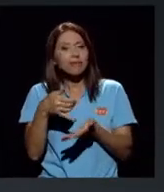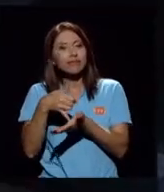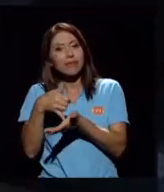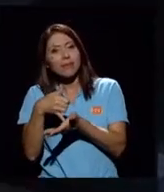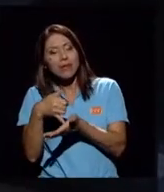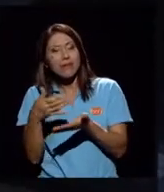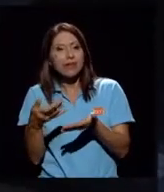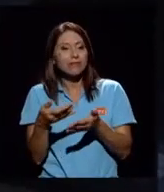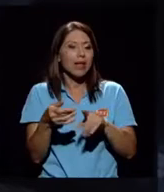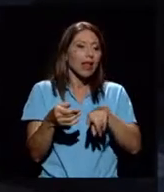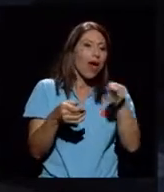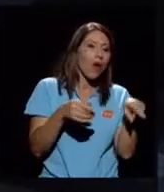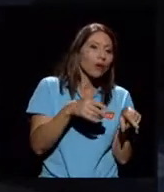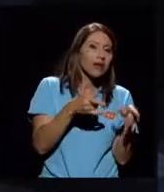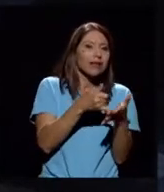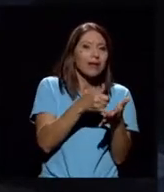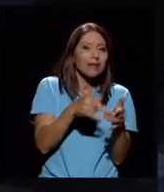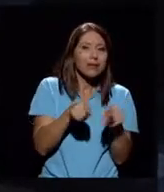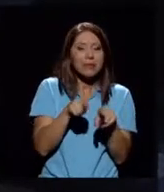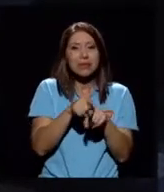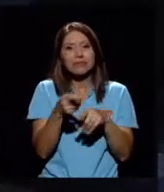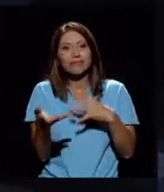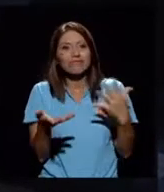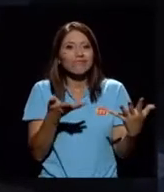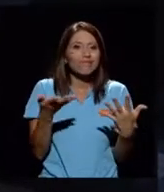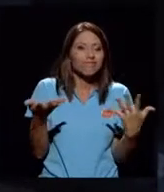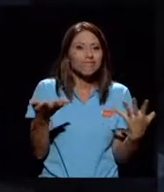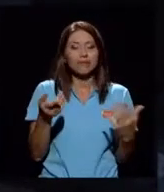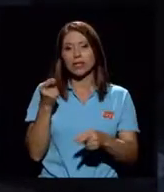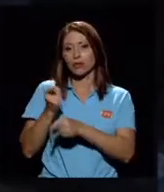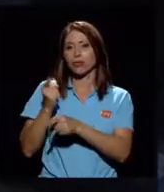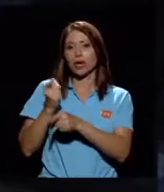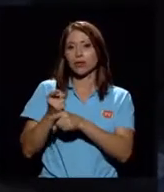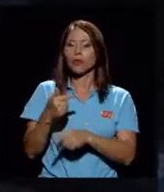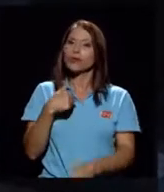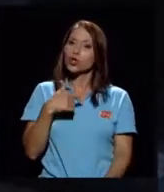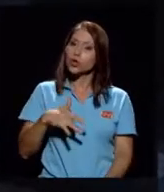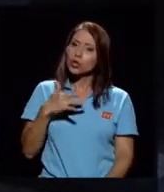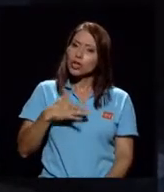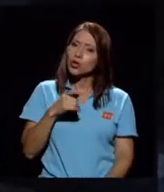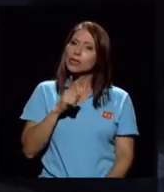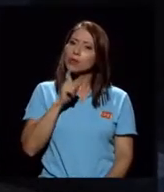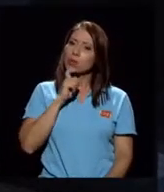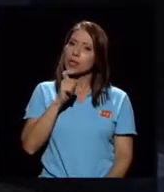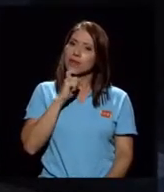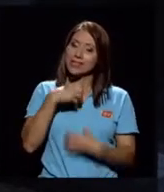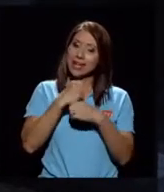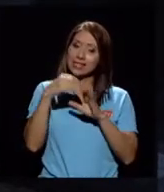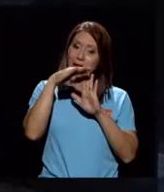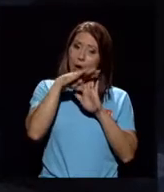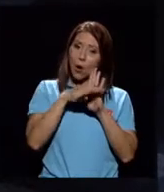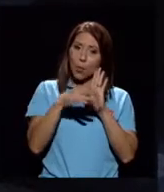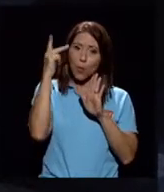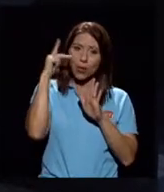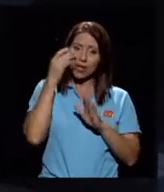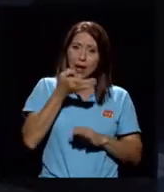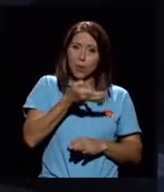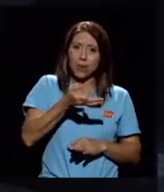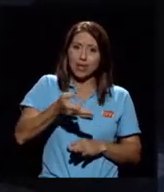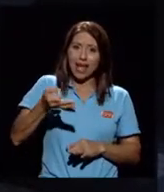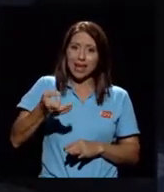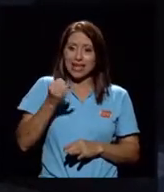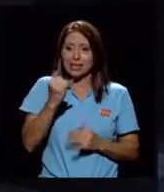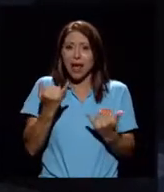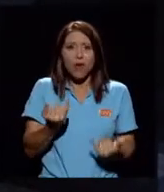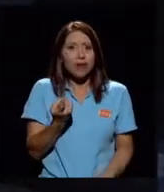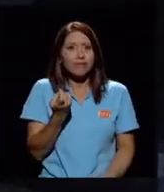está eso es correcto y yo siento que tiene es muy difícil hacer política monetaria cuando se tiene un déficit de esta naturaleza